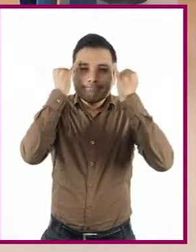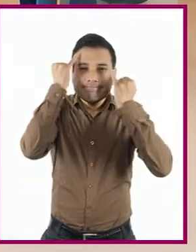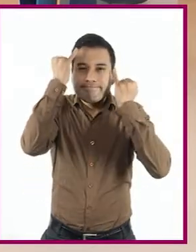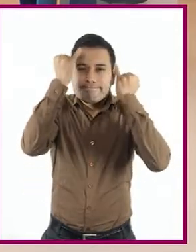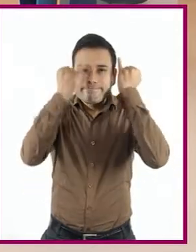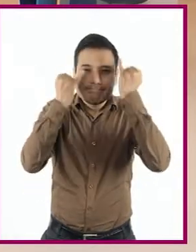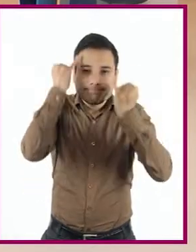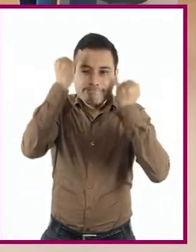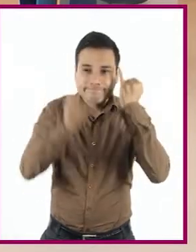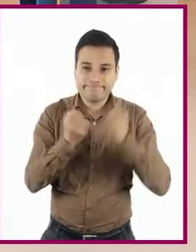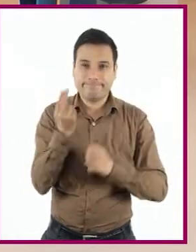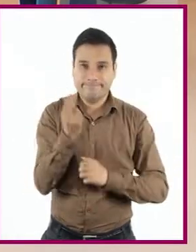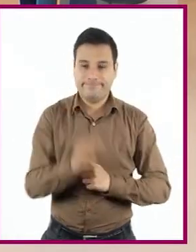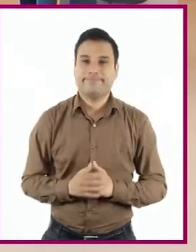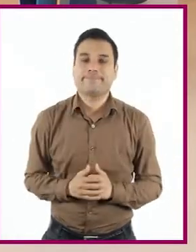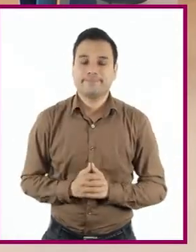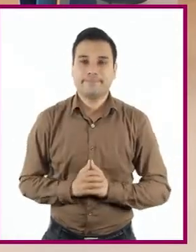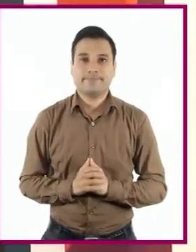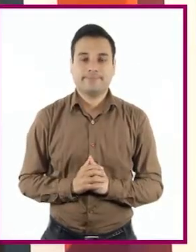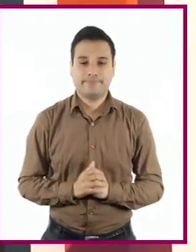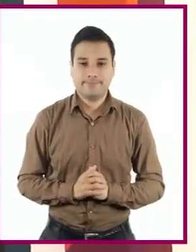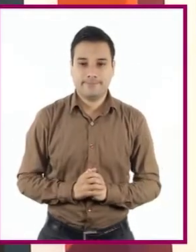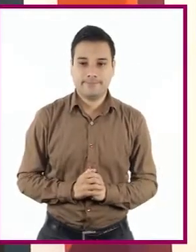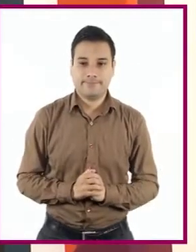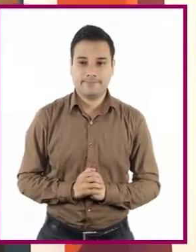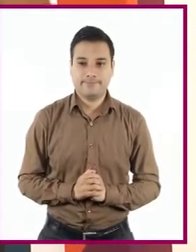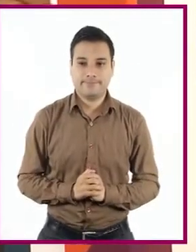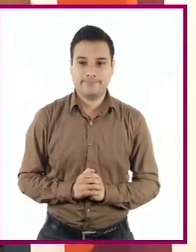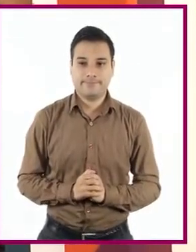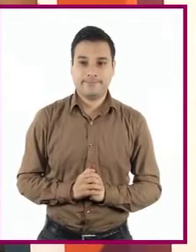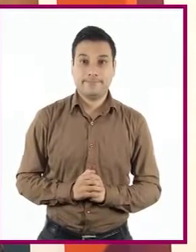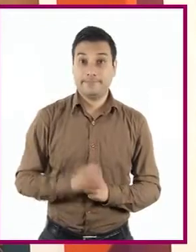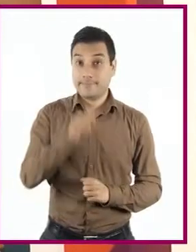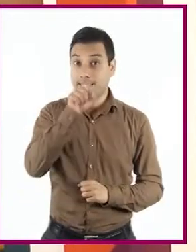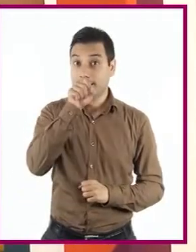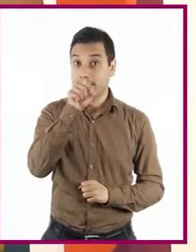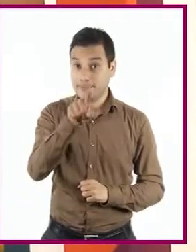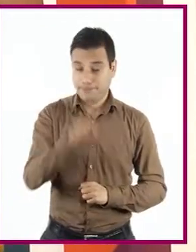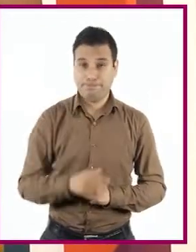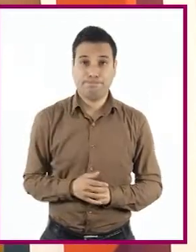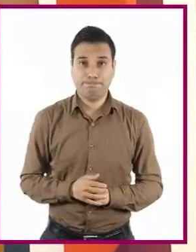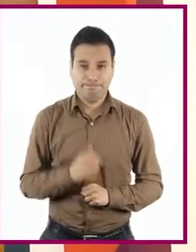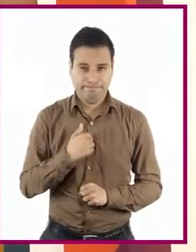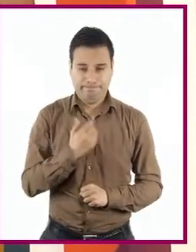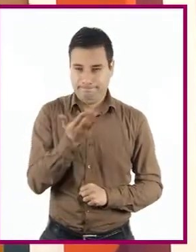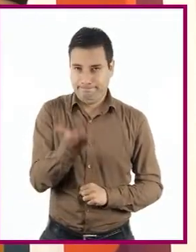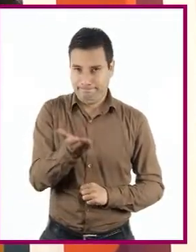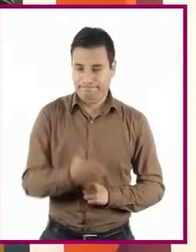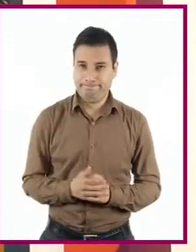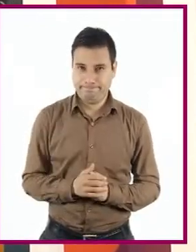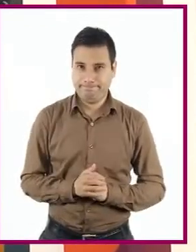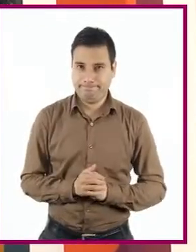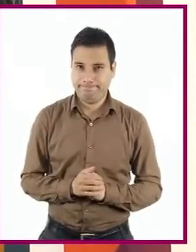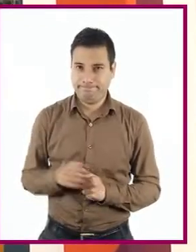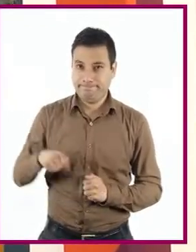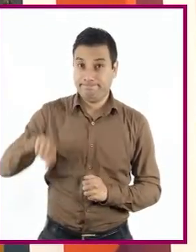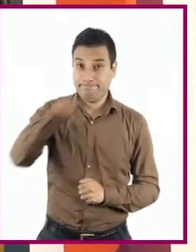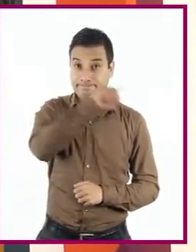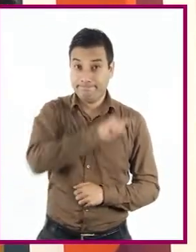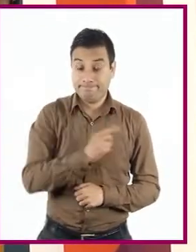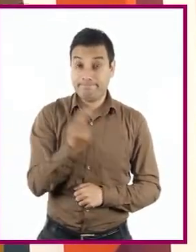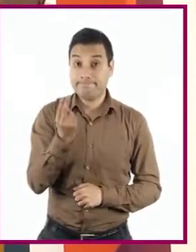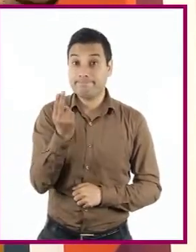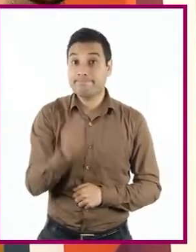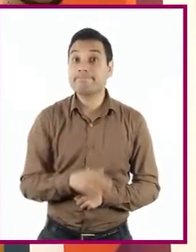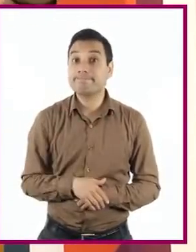creatividad y sensibilidad. Además, les vamos a pedir que provoquen un encuentro en la